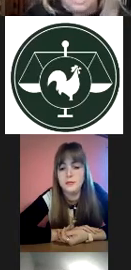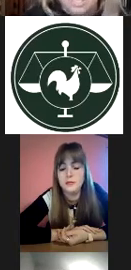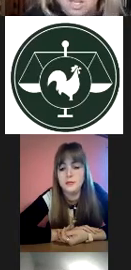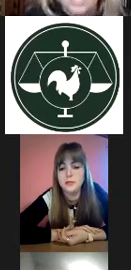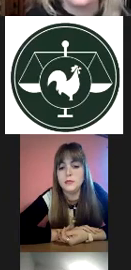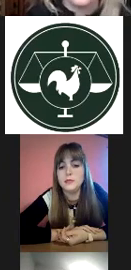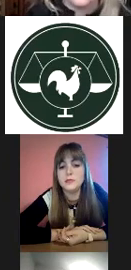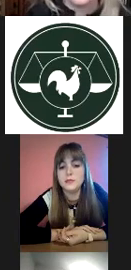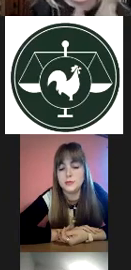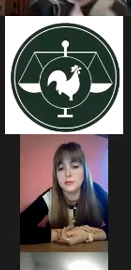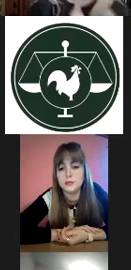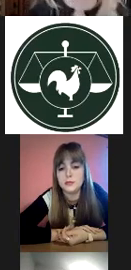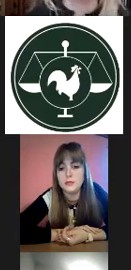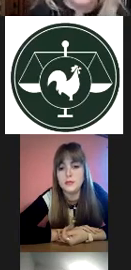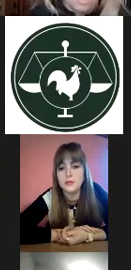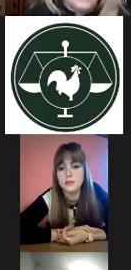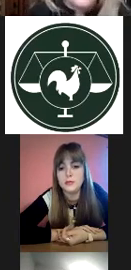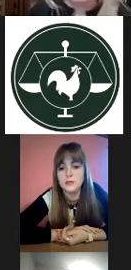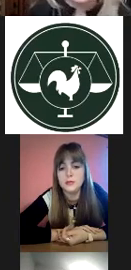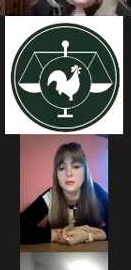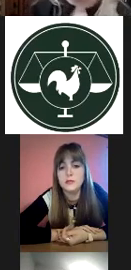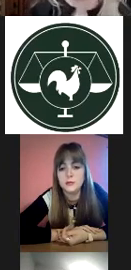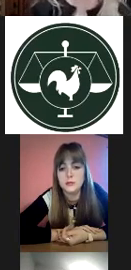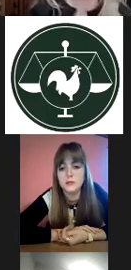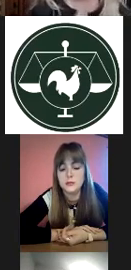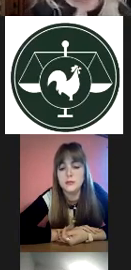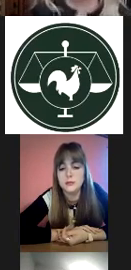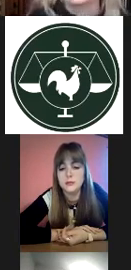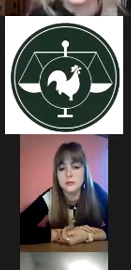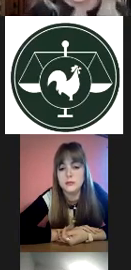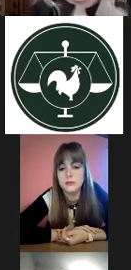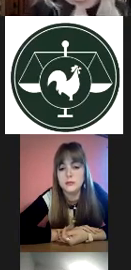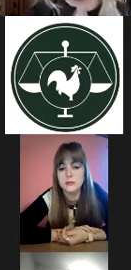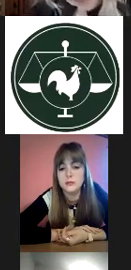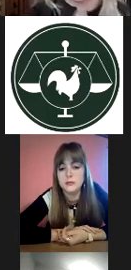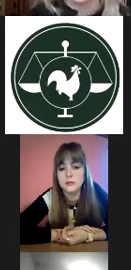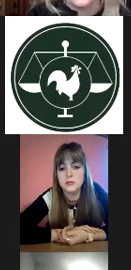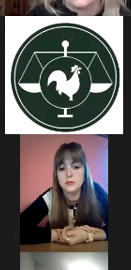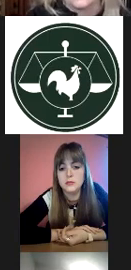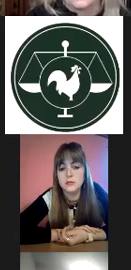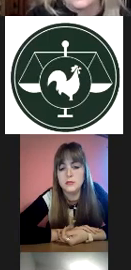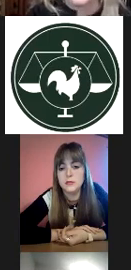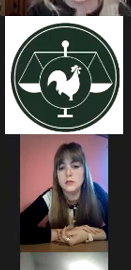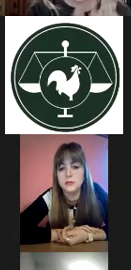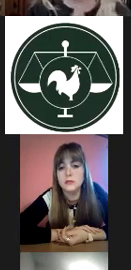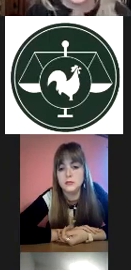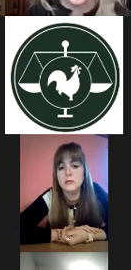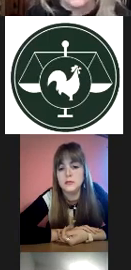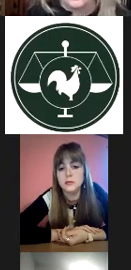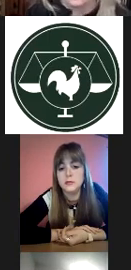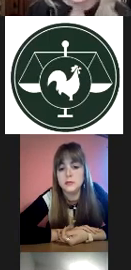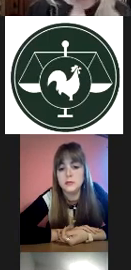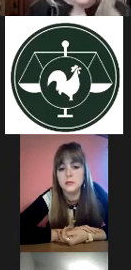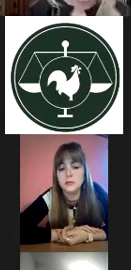partidarios entendieron la necesidad de que el municipio brinde este servicio de salud pública de castraciones gratuitas, con todos